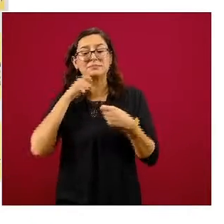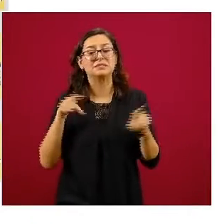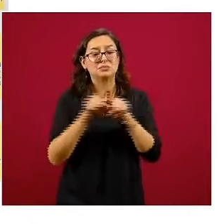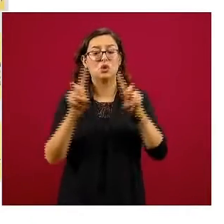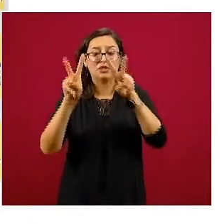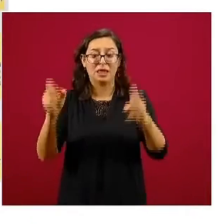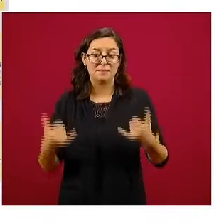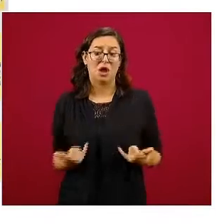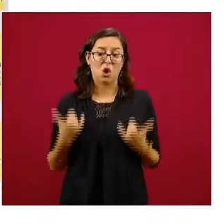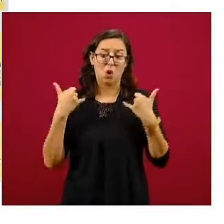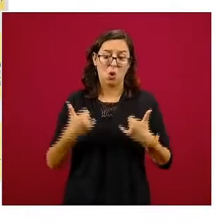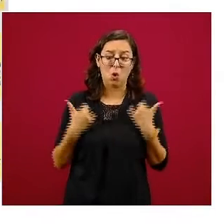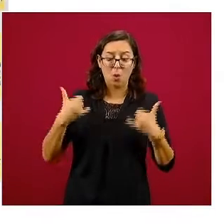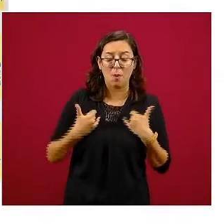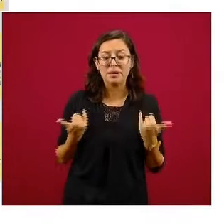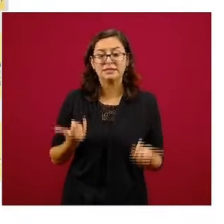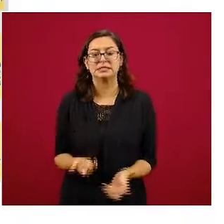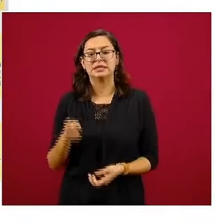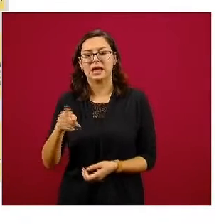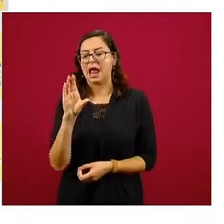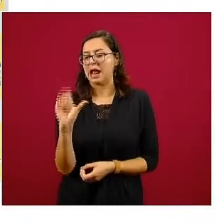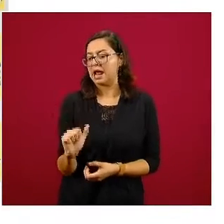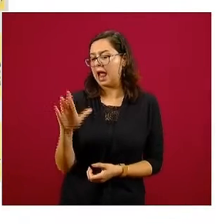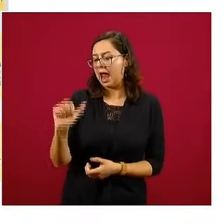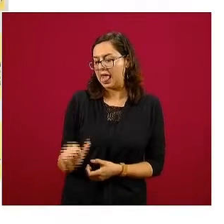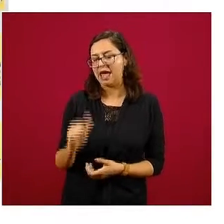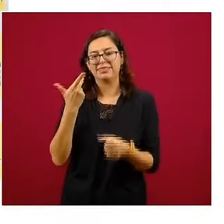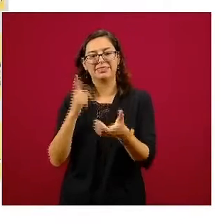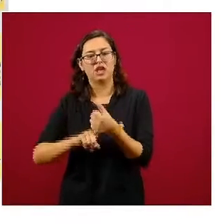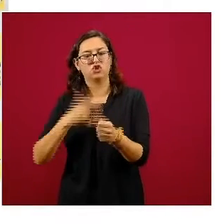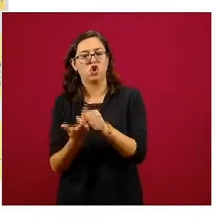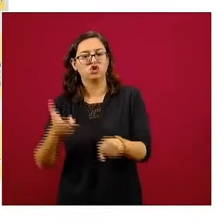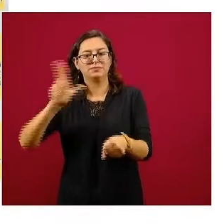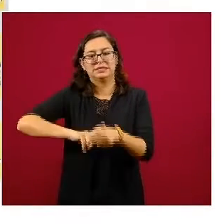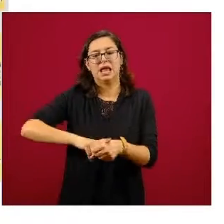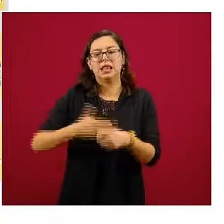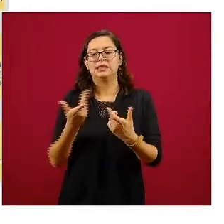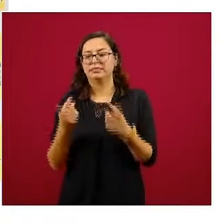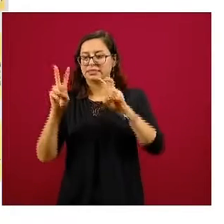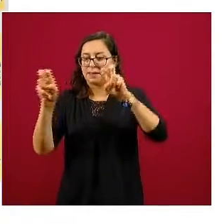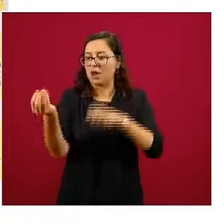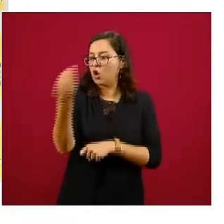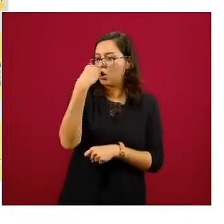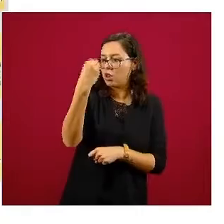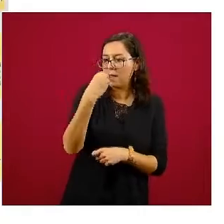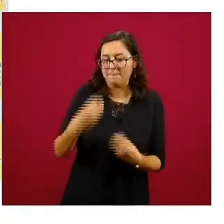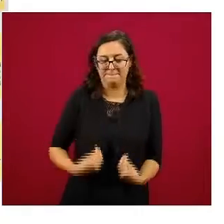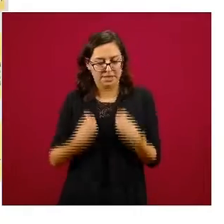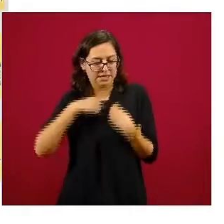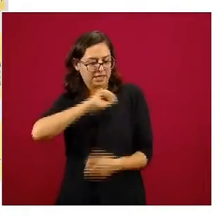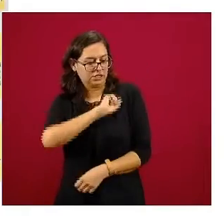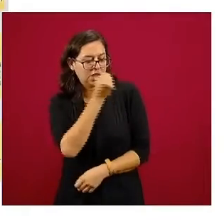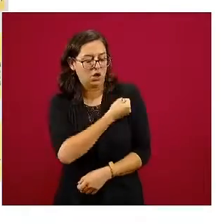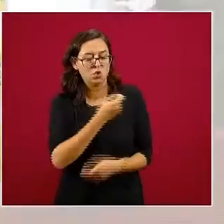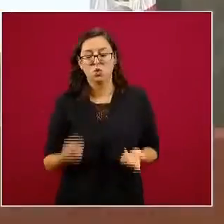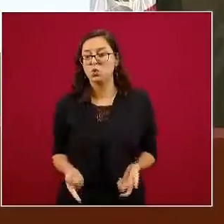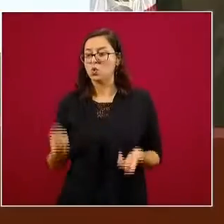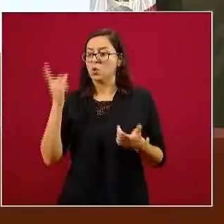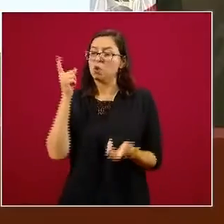pandemia, uno de los elementos que ha funcionado muy bien, primero fue poner a la atención médica,